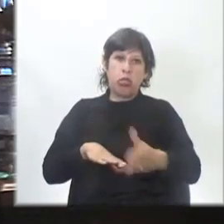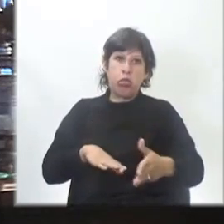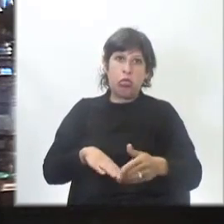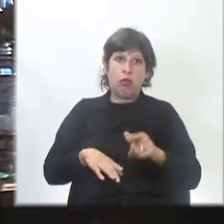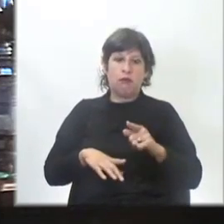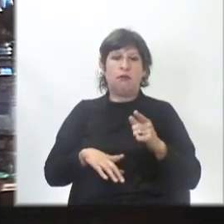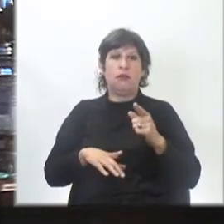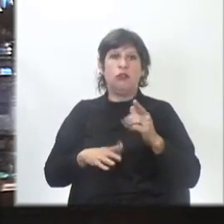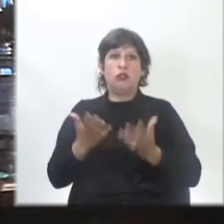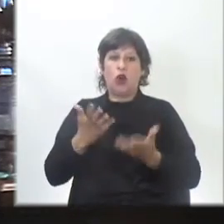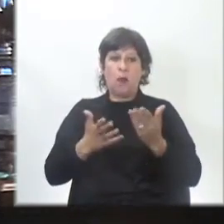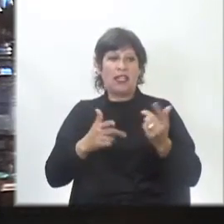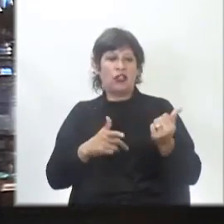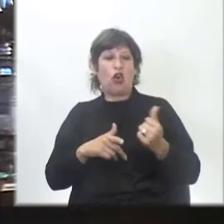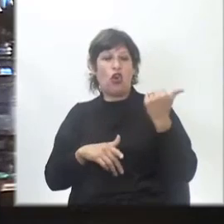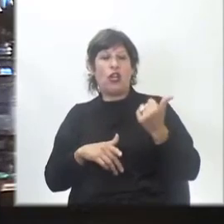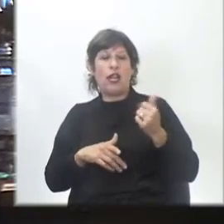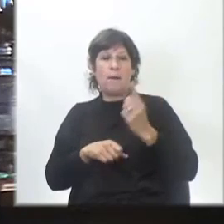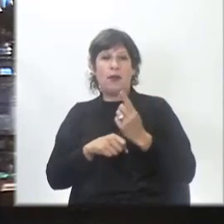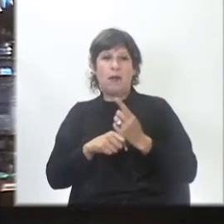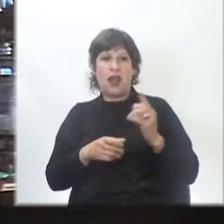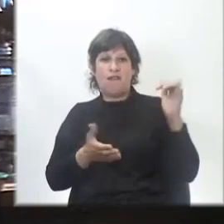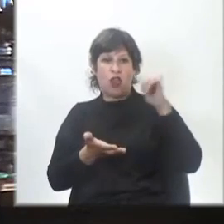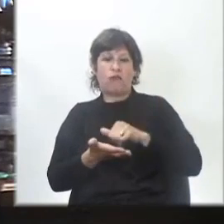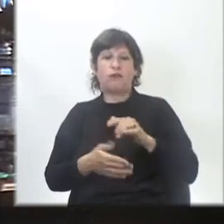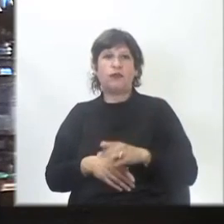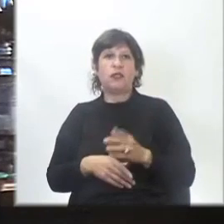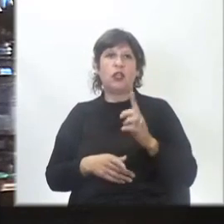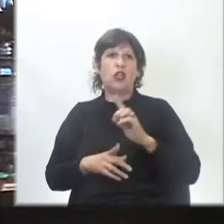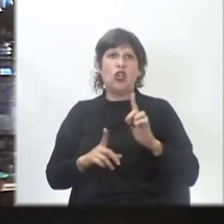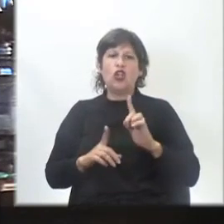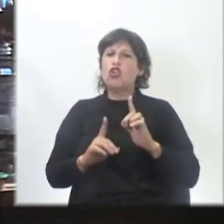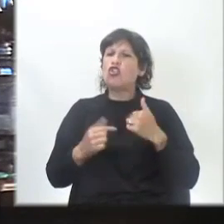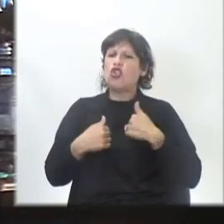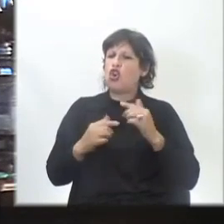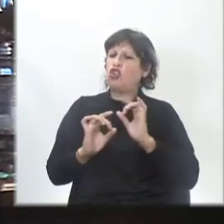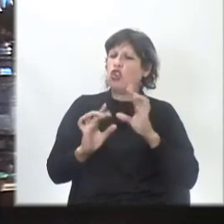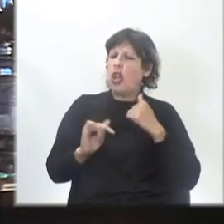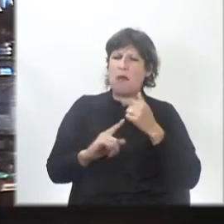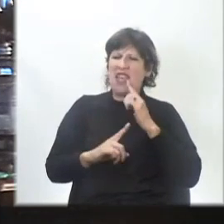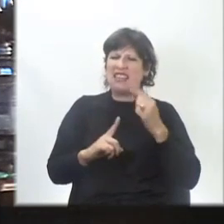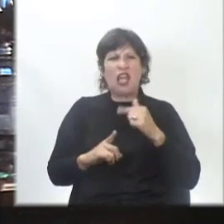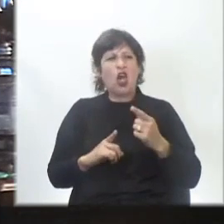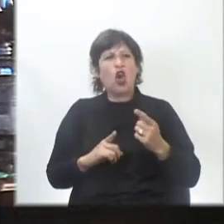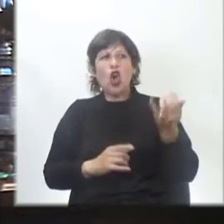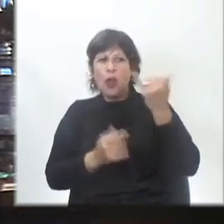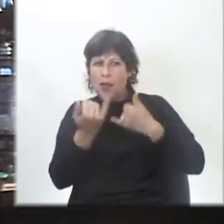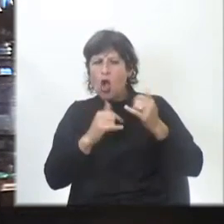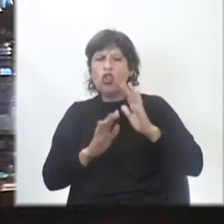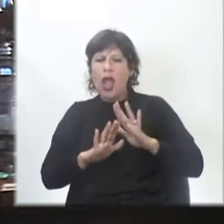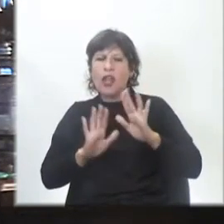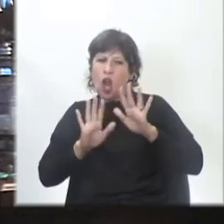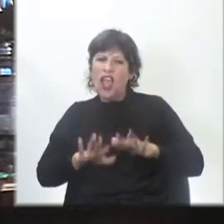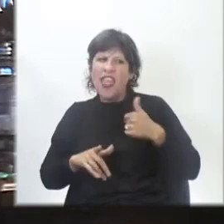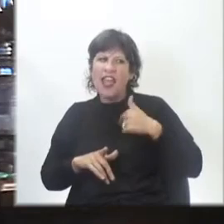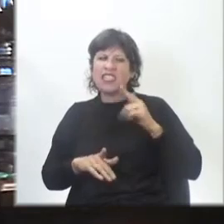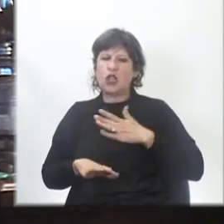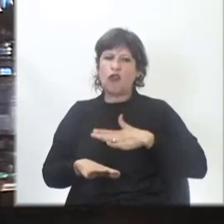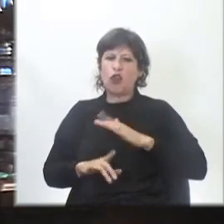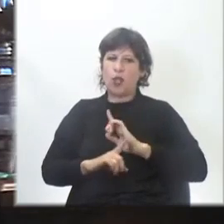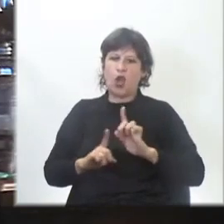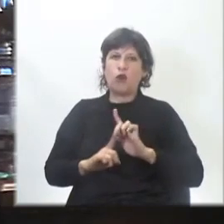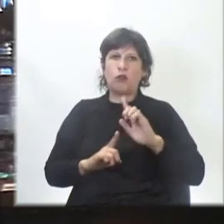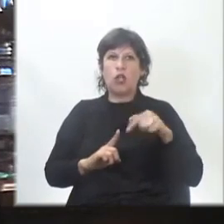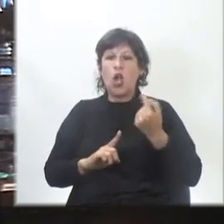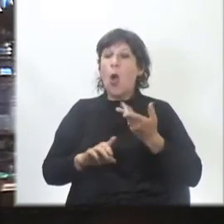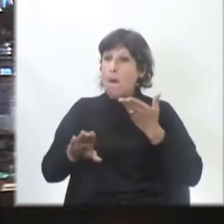Pero además, no nos quedamos con la fuente. Yo no me quedé solamente con lo que me trasladaron a mí ese mismo día. Hice